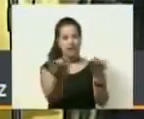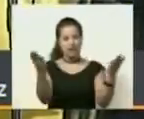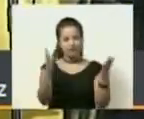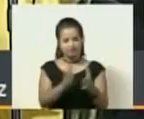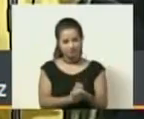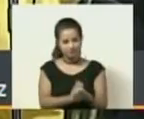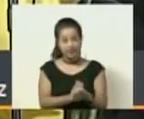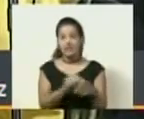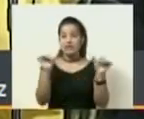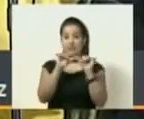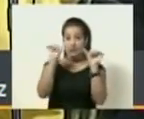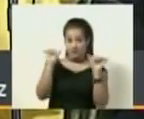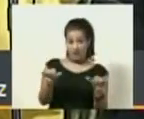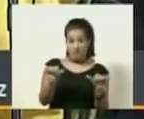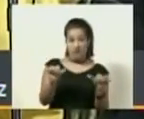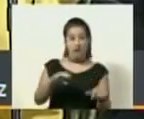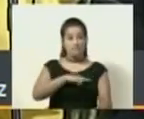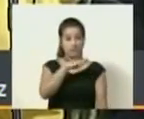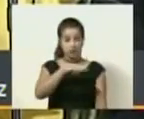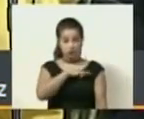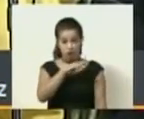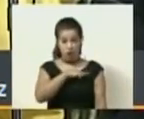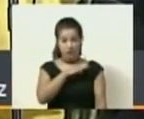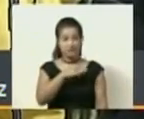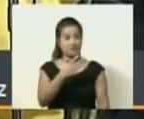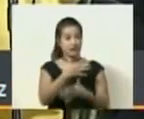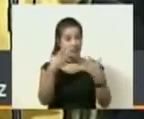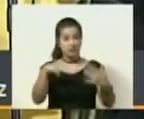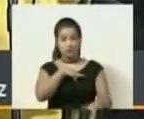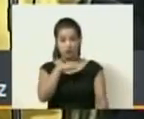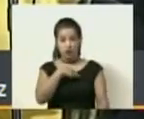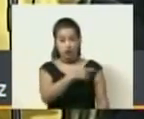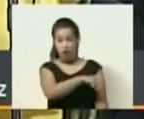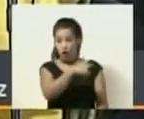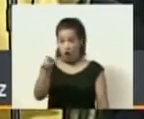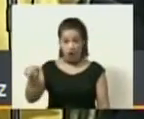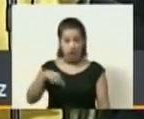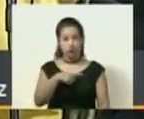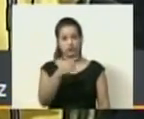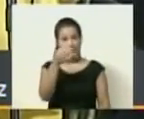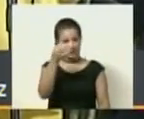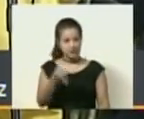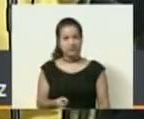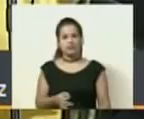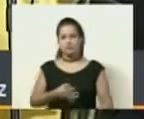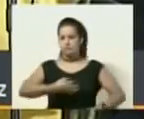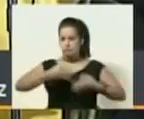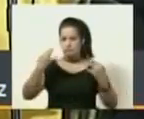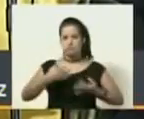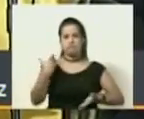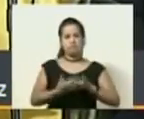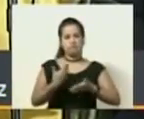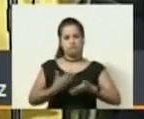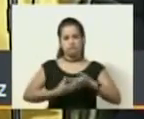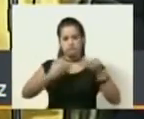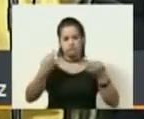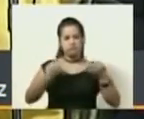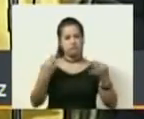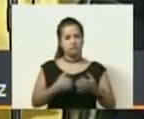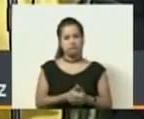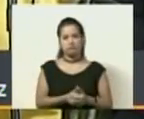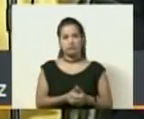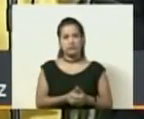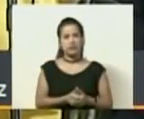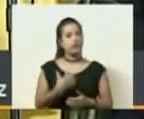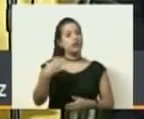que el sistema de las misiones y grandes misiones está vivito y coleando, compadre. No han podido